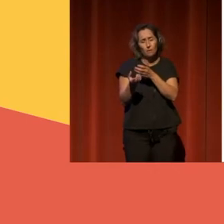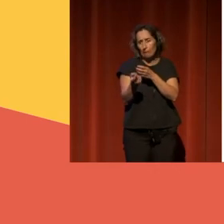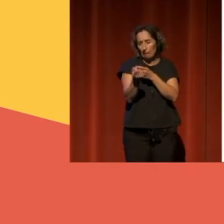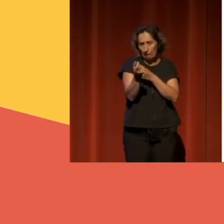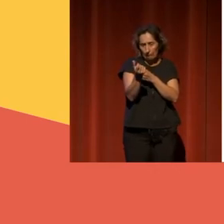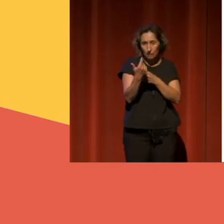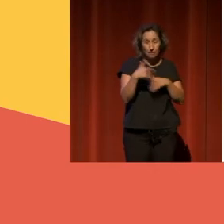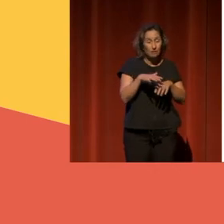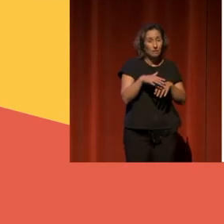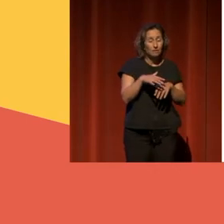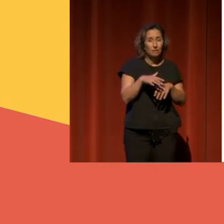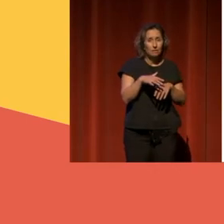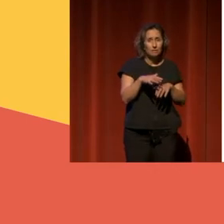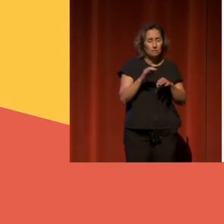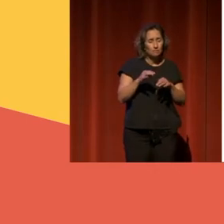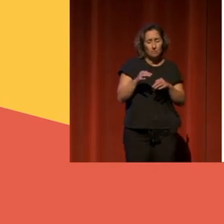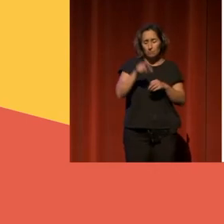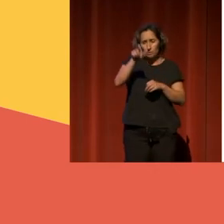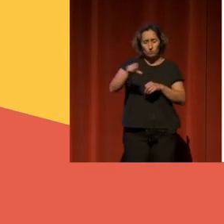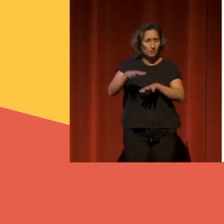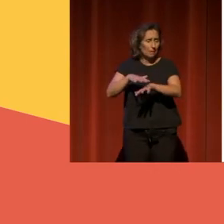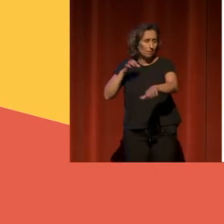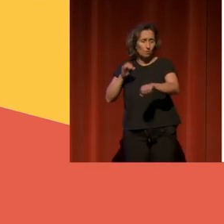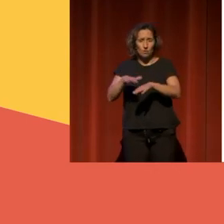gente solamente tiene una formación básica.